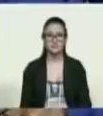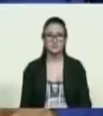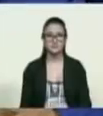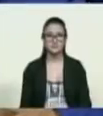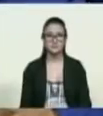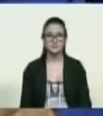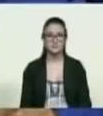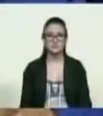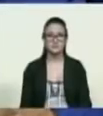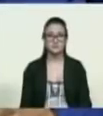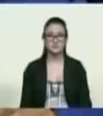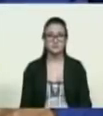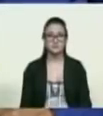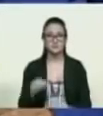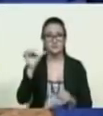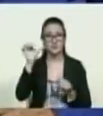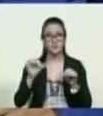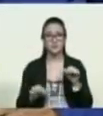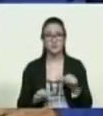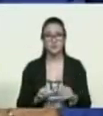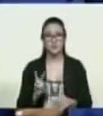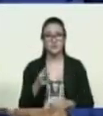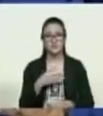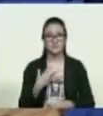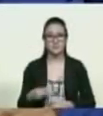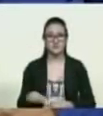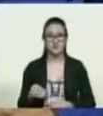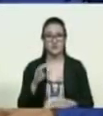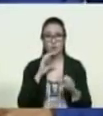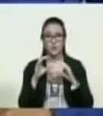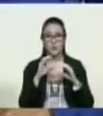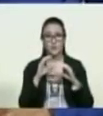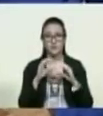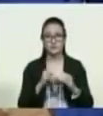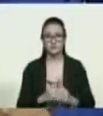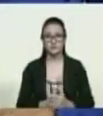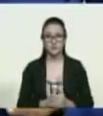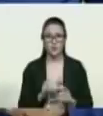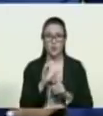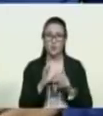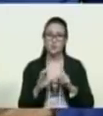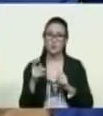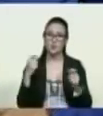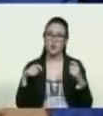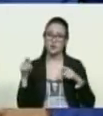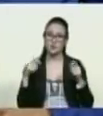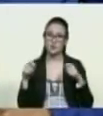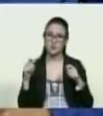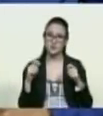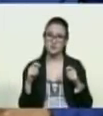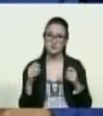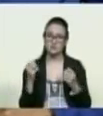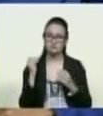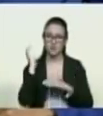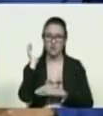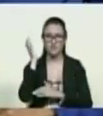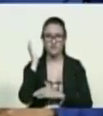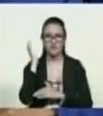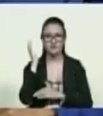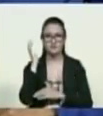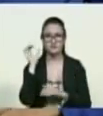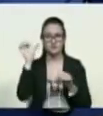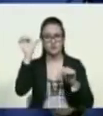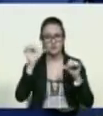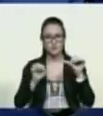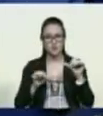Bien, apreciaban las declaraciones del vicepresidente sectorial de Comunicación, Cultura y Turismo, Jorge Rodríguez, en esta conferencia de prensa de medios